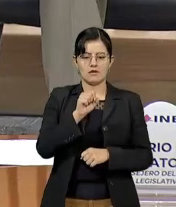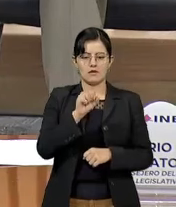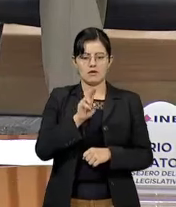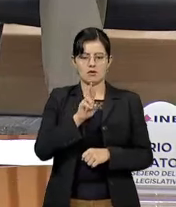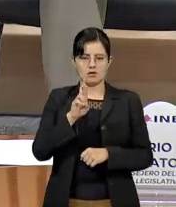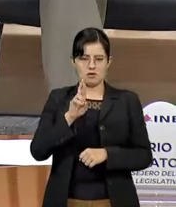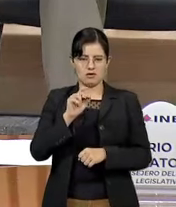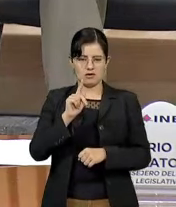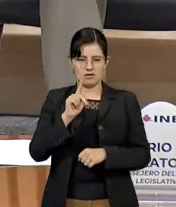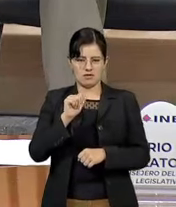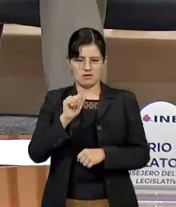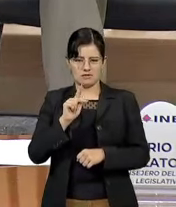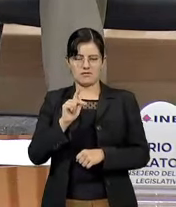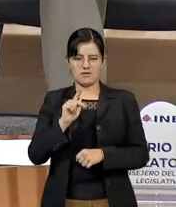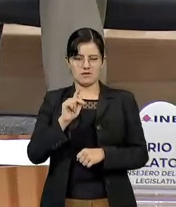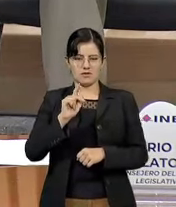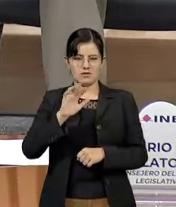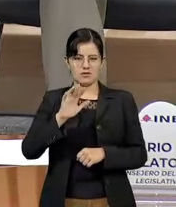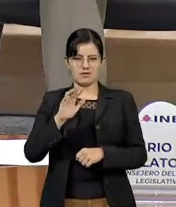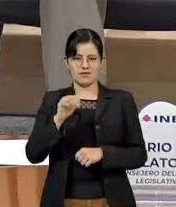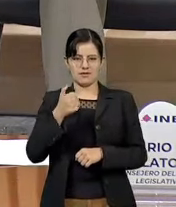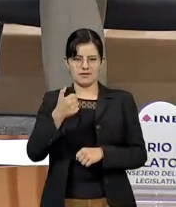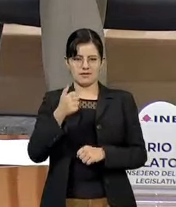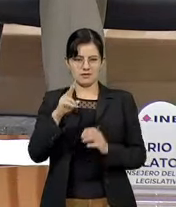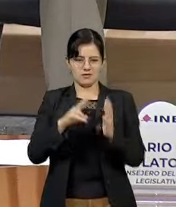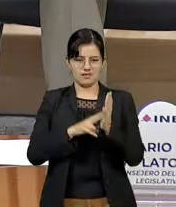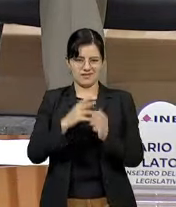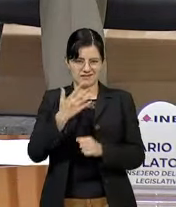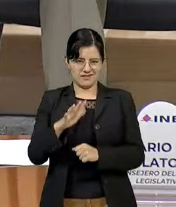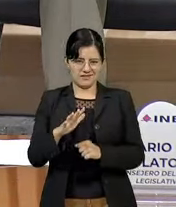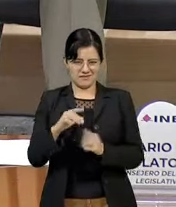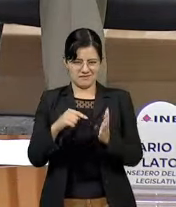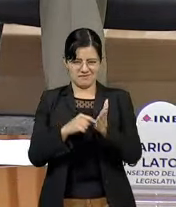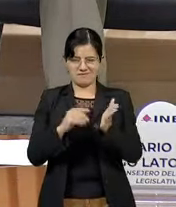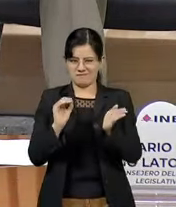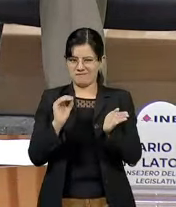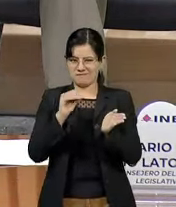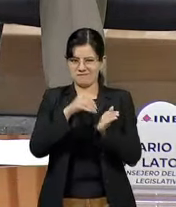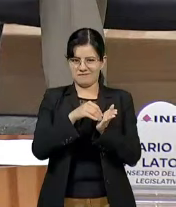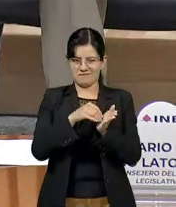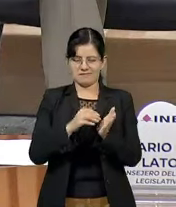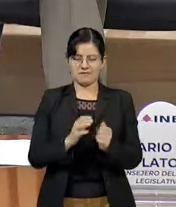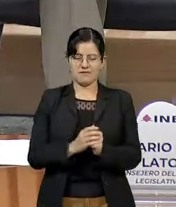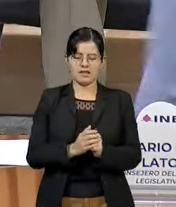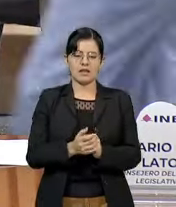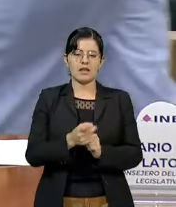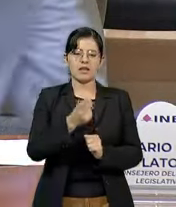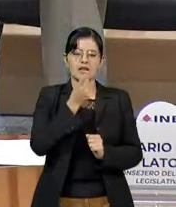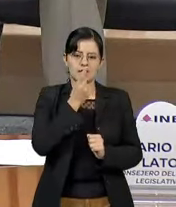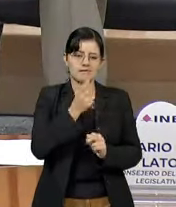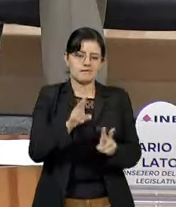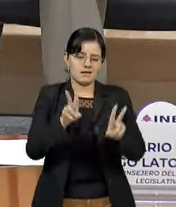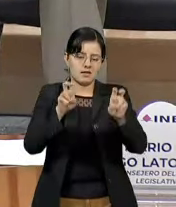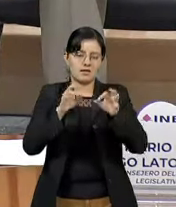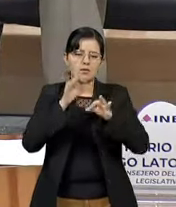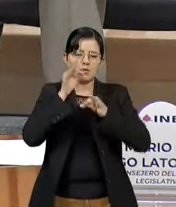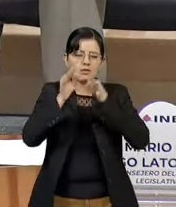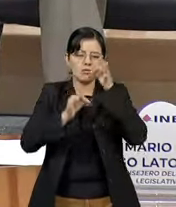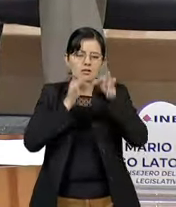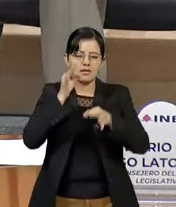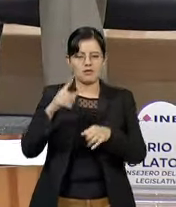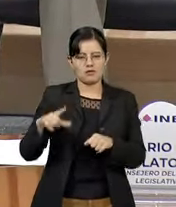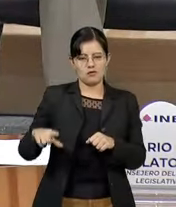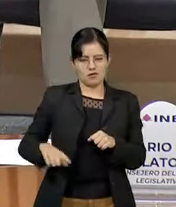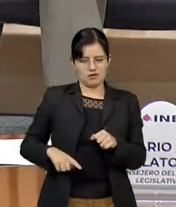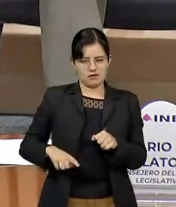del 2010 es donde se estableció la que habla precisamente de la propaganda gubernamental